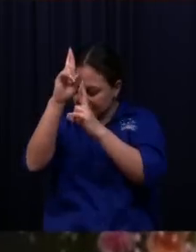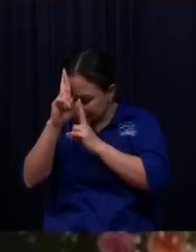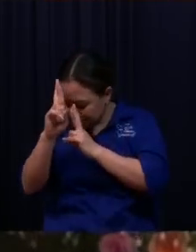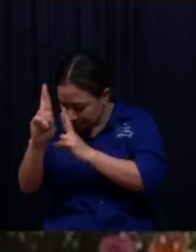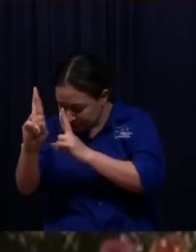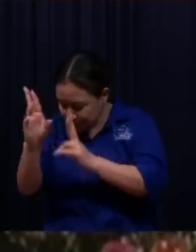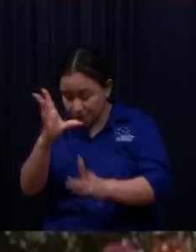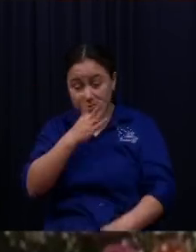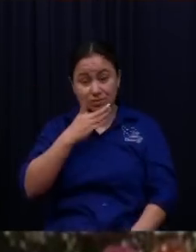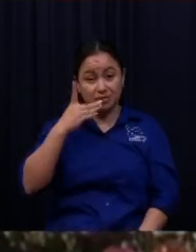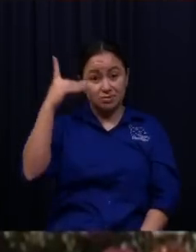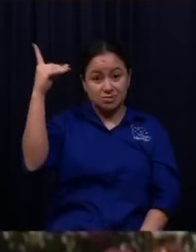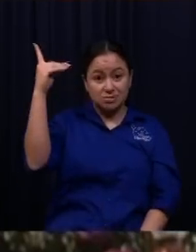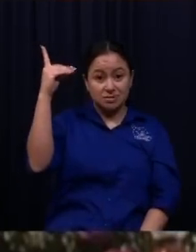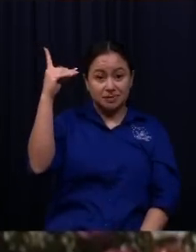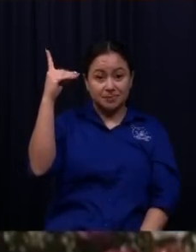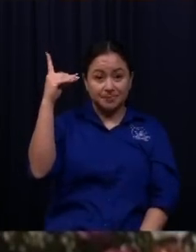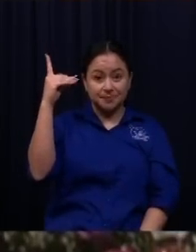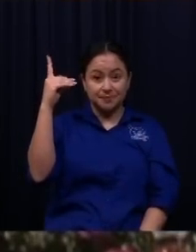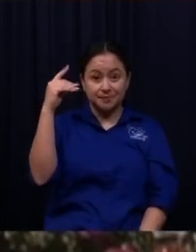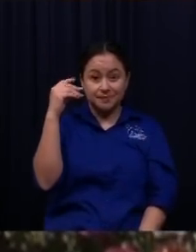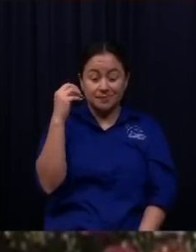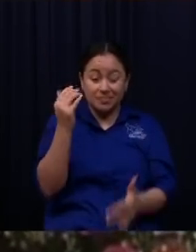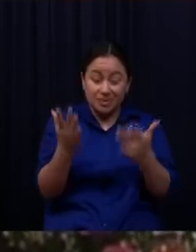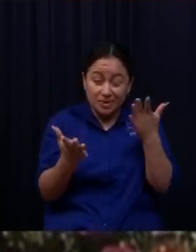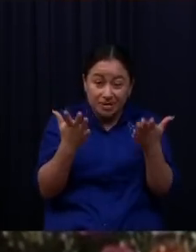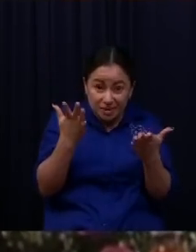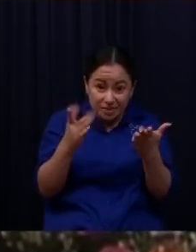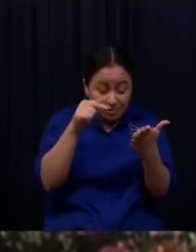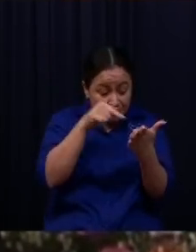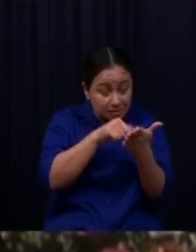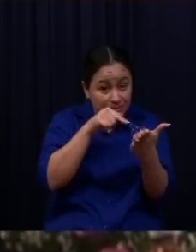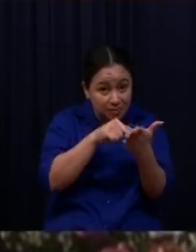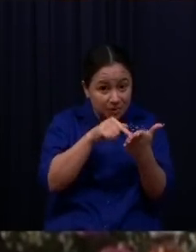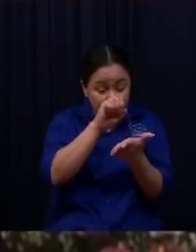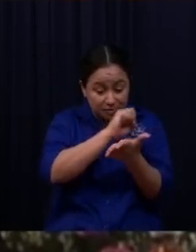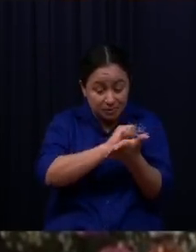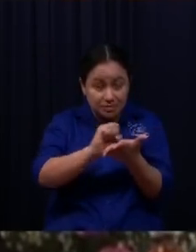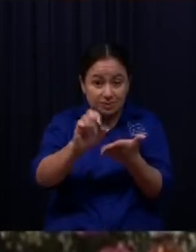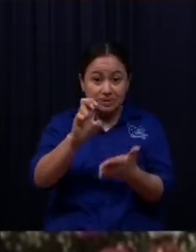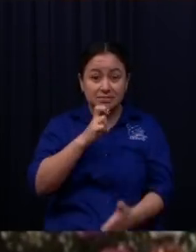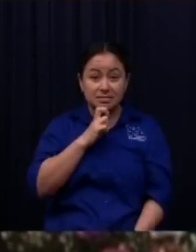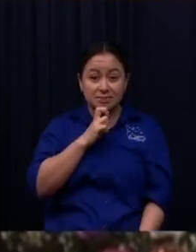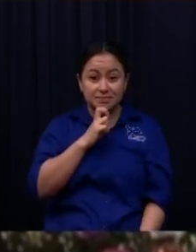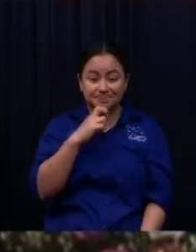una prueba que nosotros mismos nos vamos a hacer. Es lindo que tengamos esa